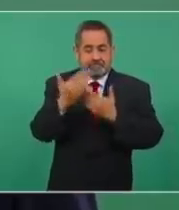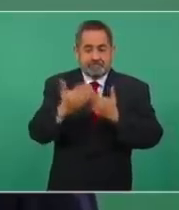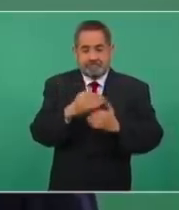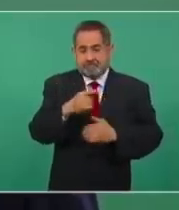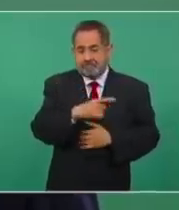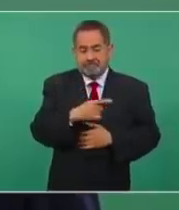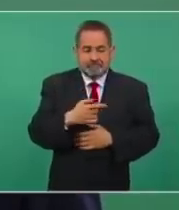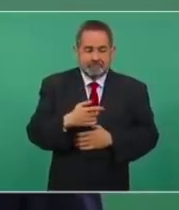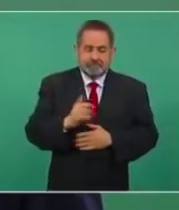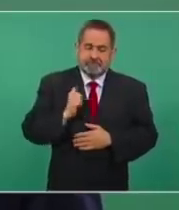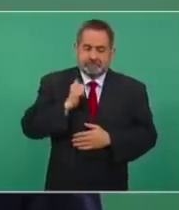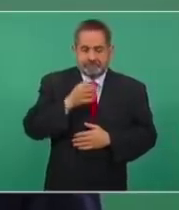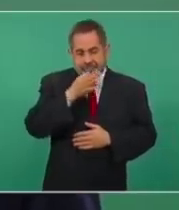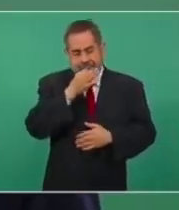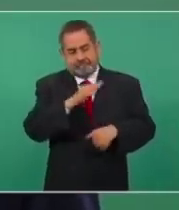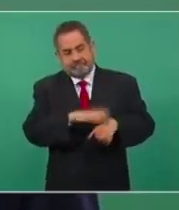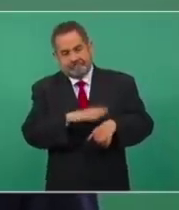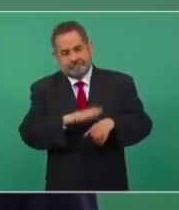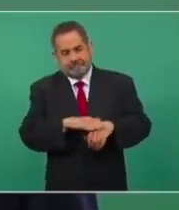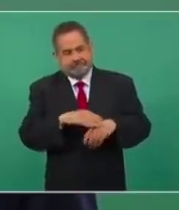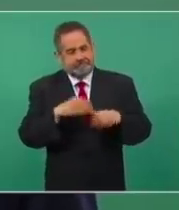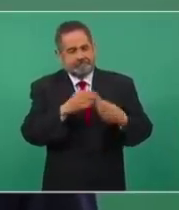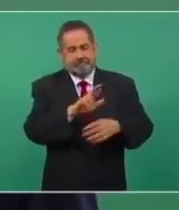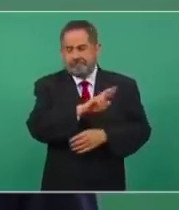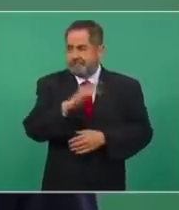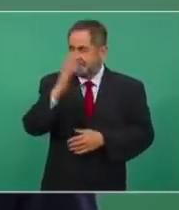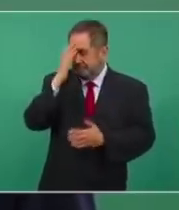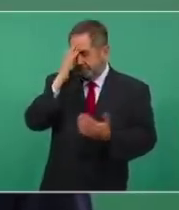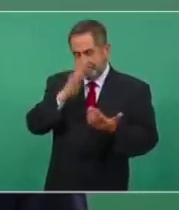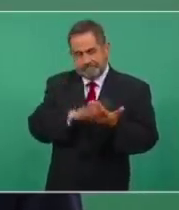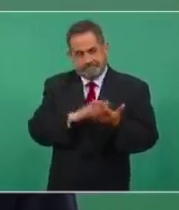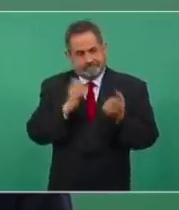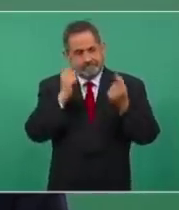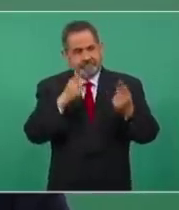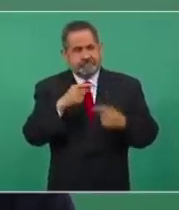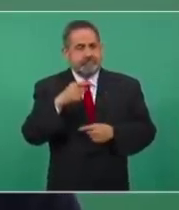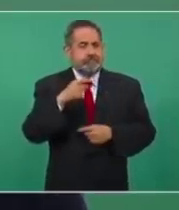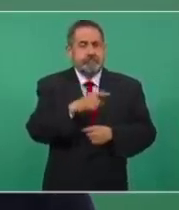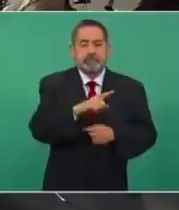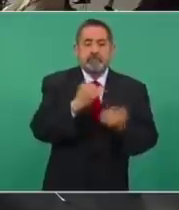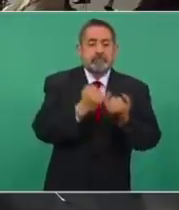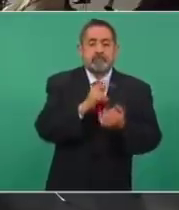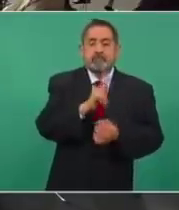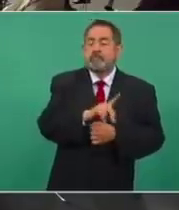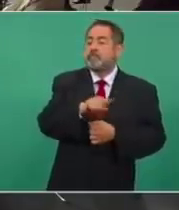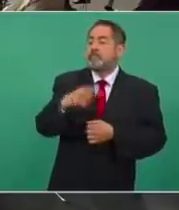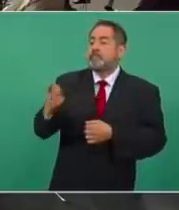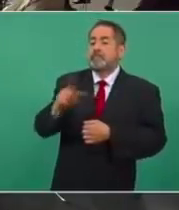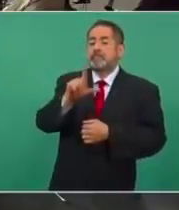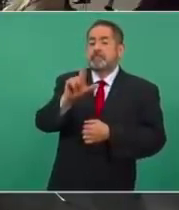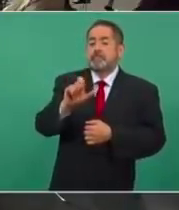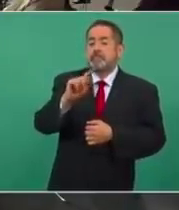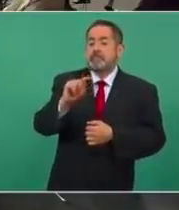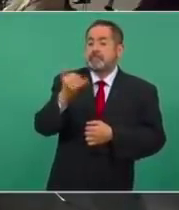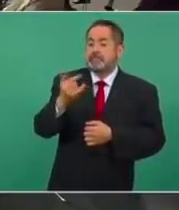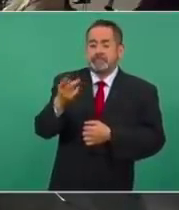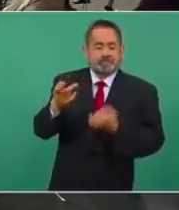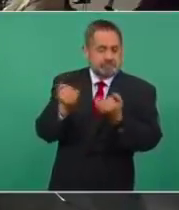Entonces aprovecho para hacerle un reconocimiento. Como a Leti, que está todo el tiempo también